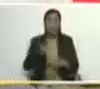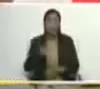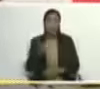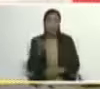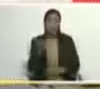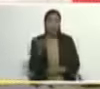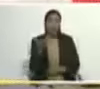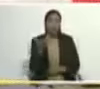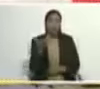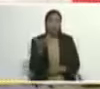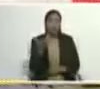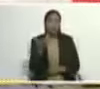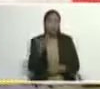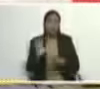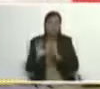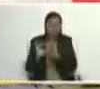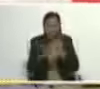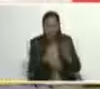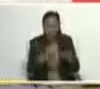expoliador, saqueador,